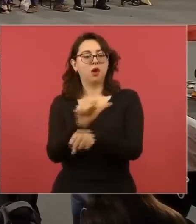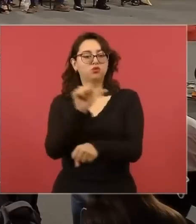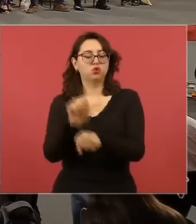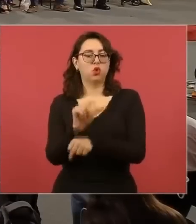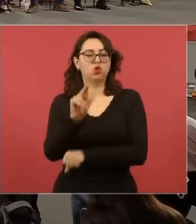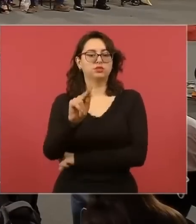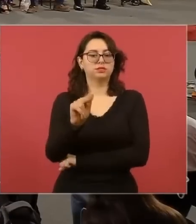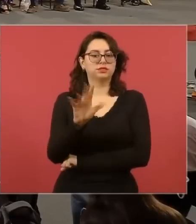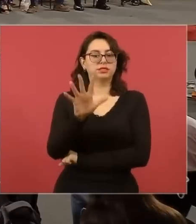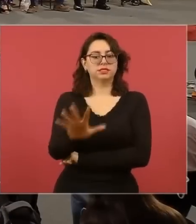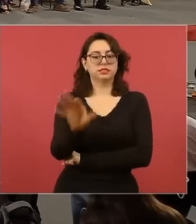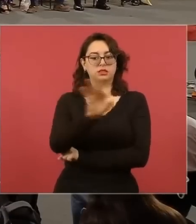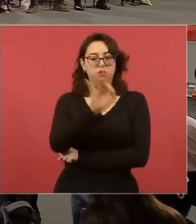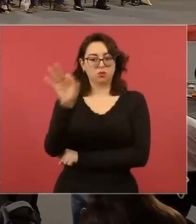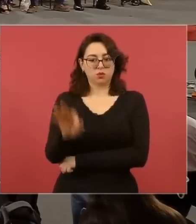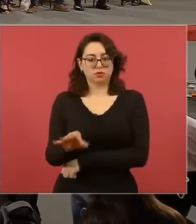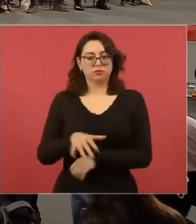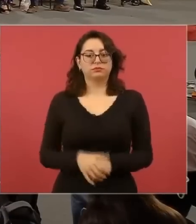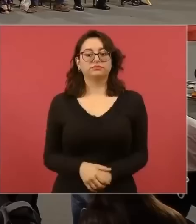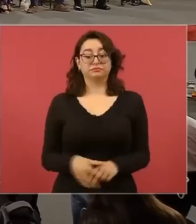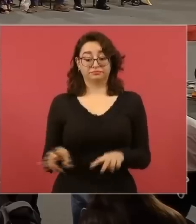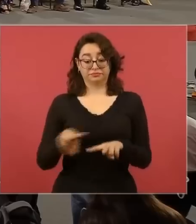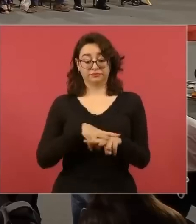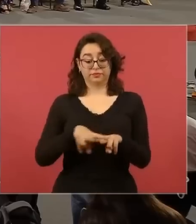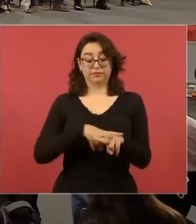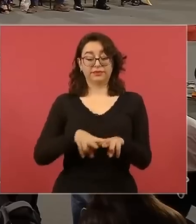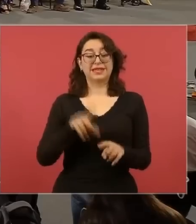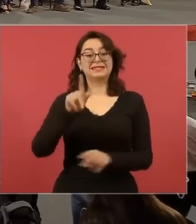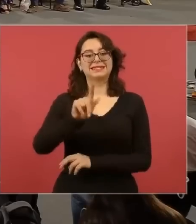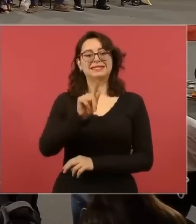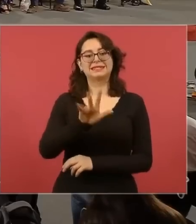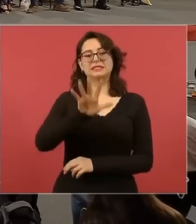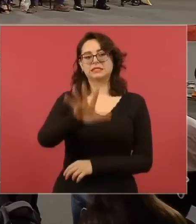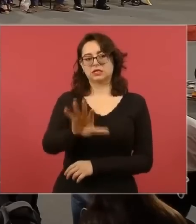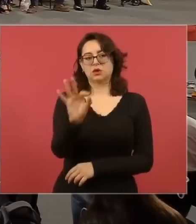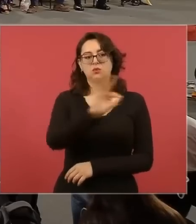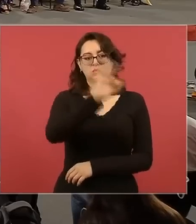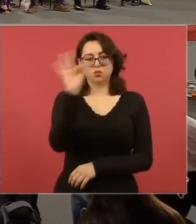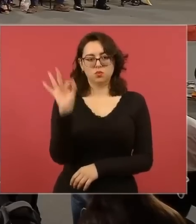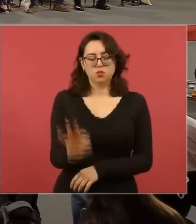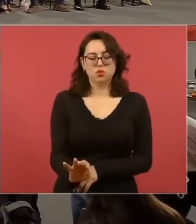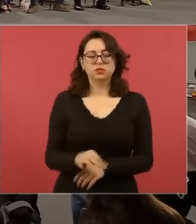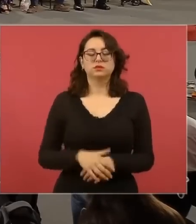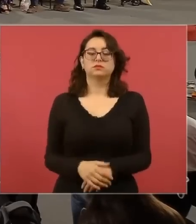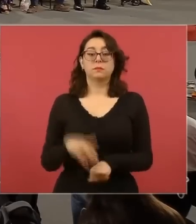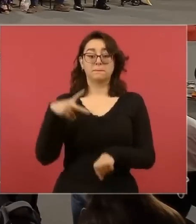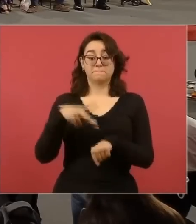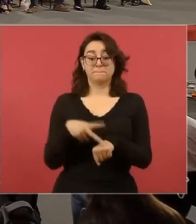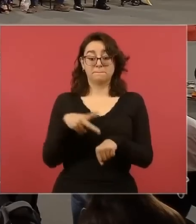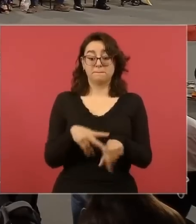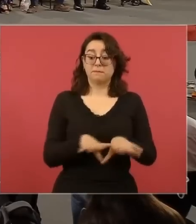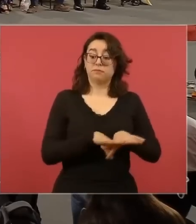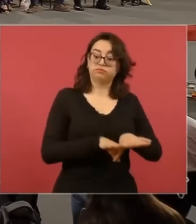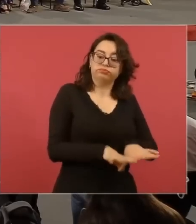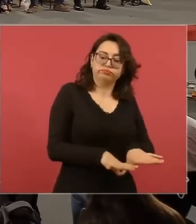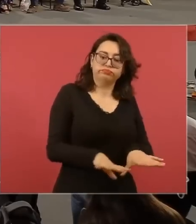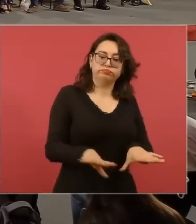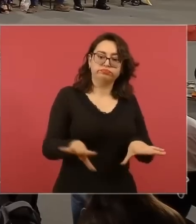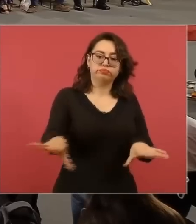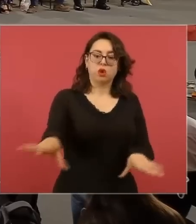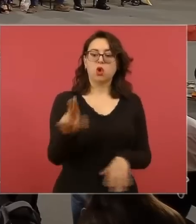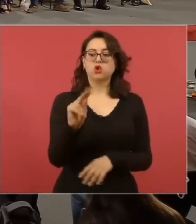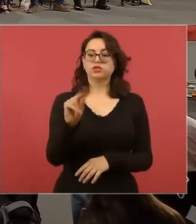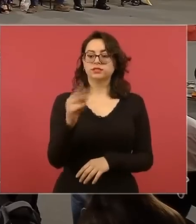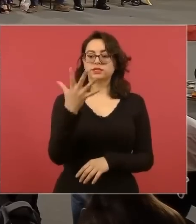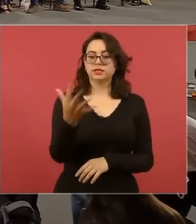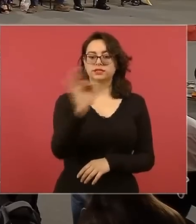En lo que se refiere a vía férrea, ya llevamos un 70% de avance. En la colocación de balasto ya se tiene el 80%, la